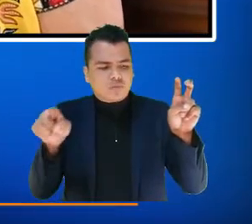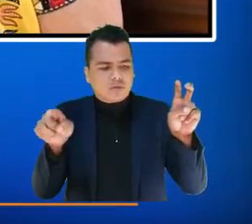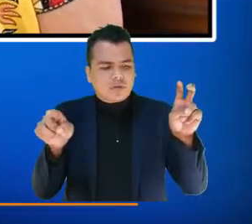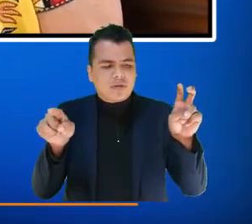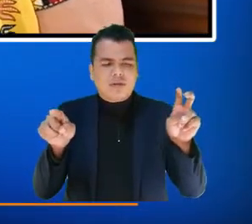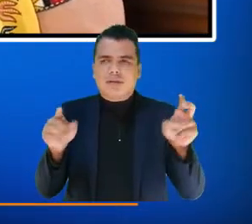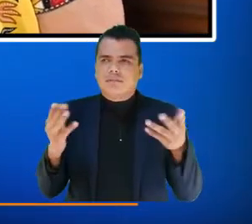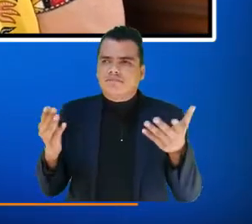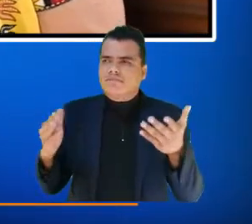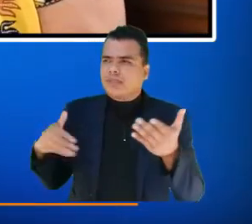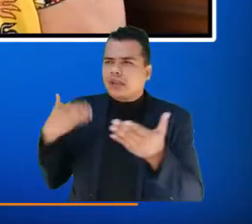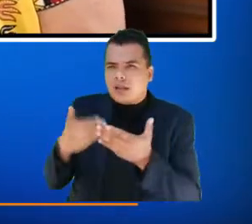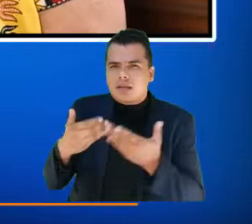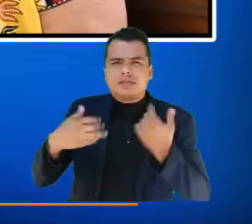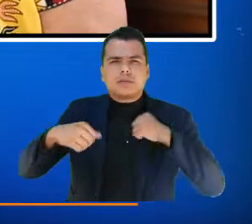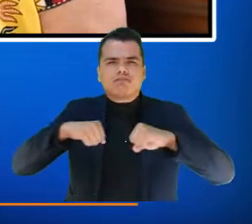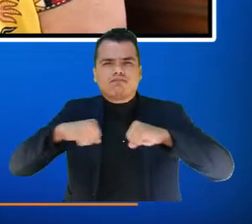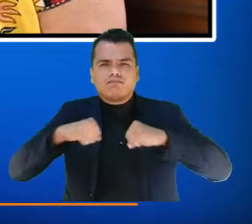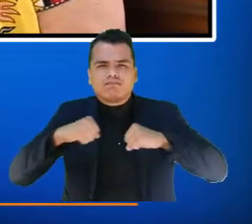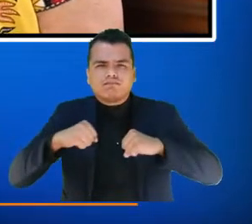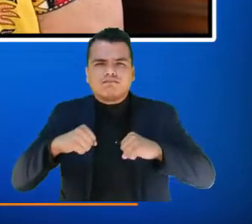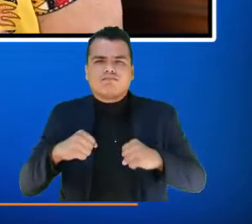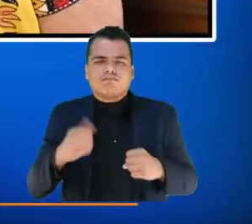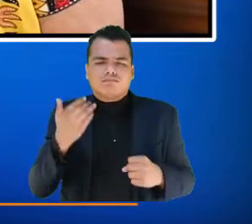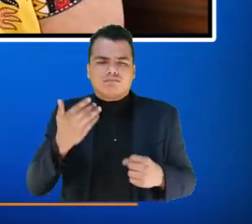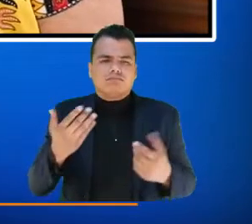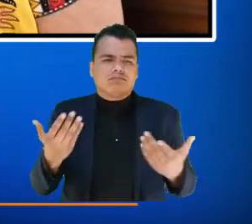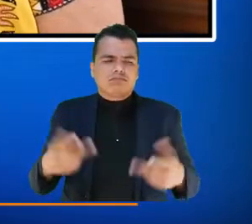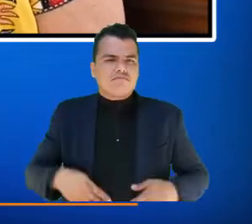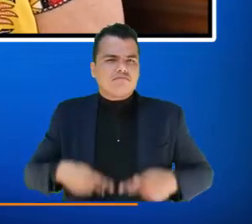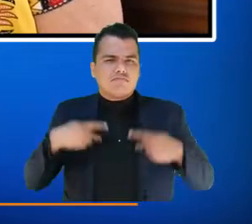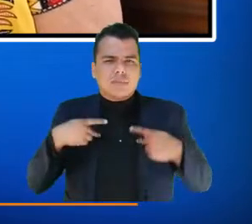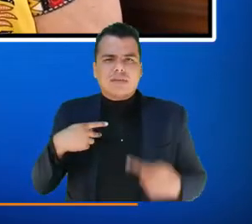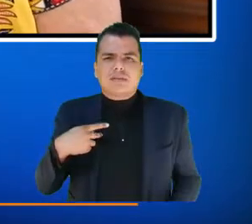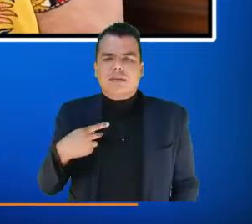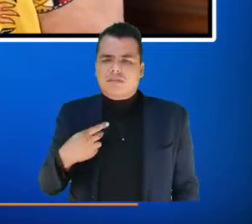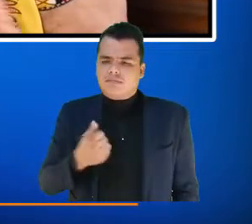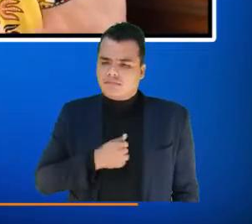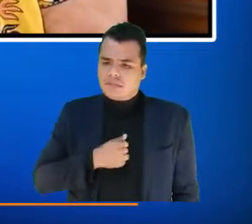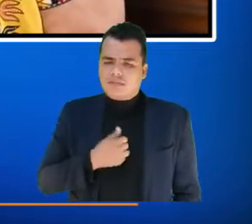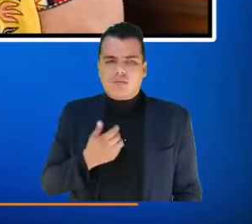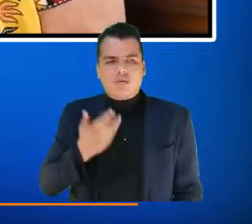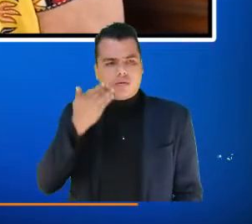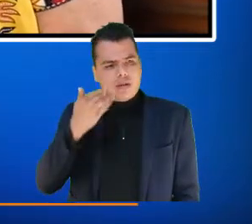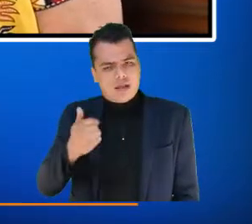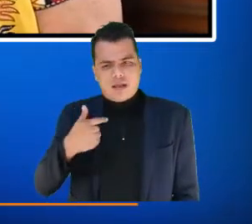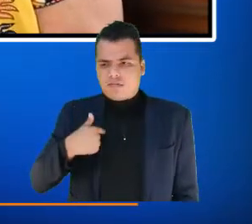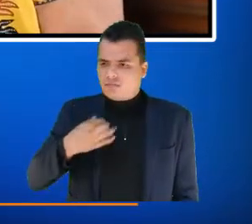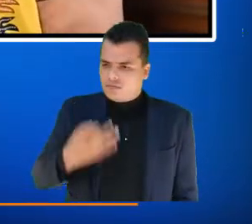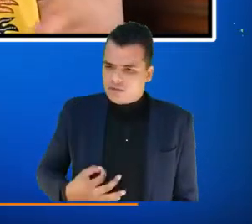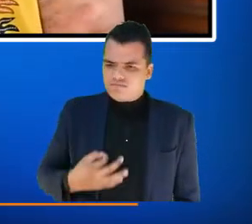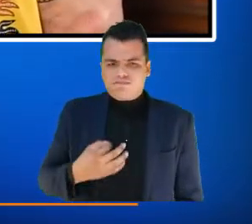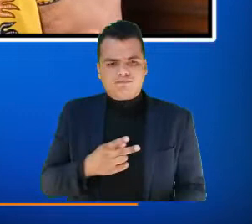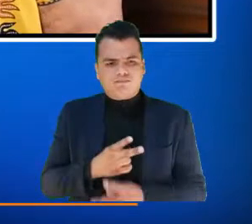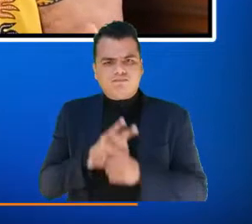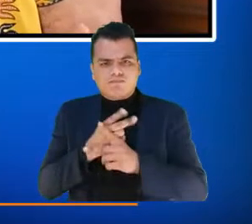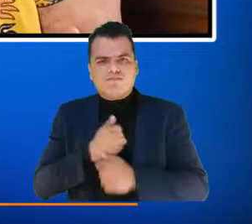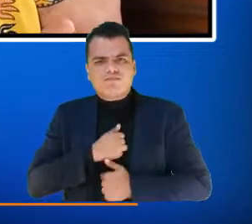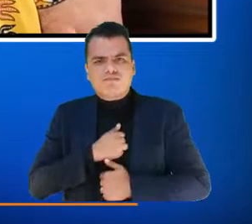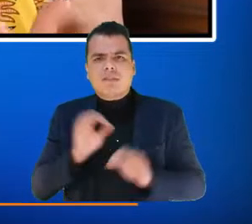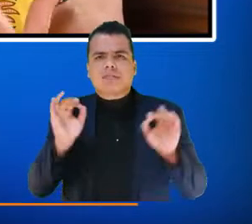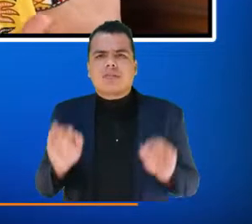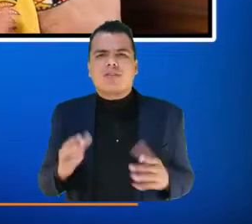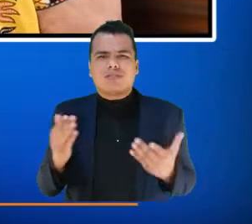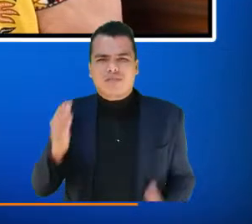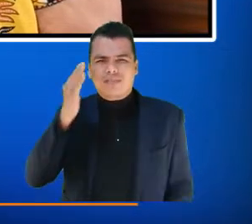sido, digamos, su vida como mujer con la ética del cuidado, porque prácticamente es